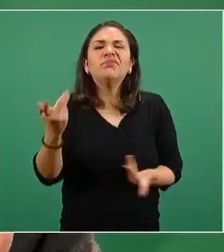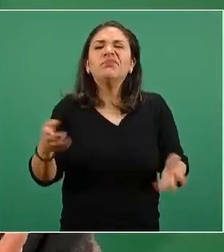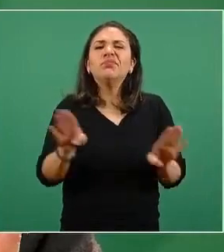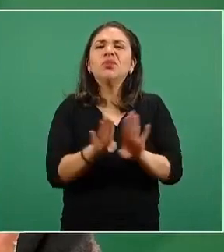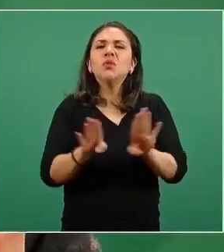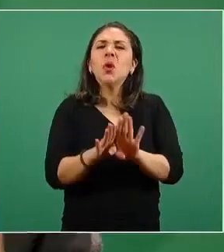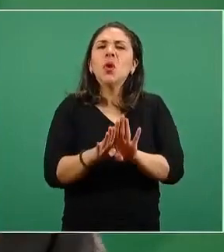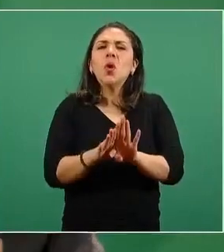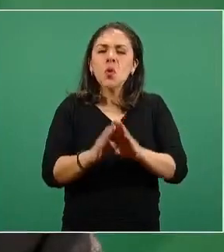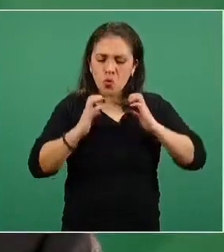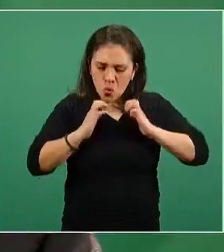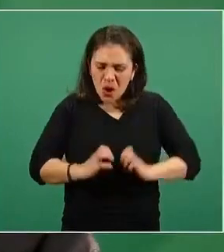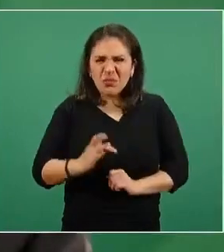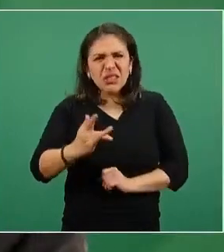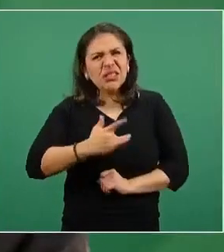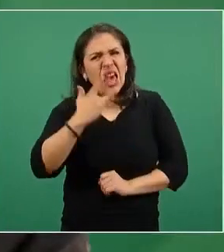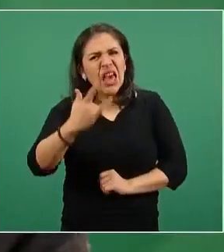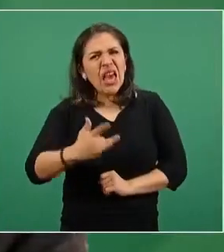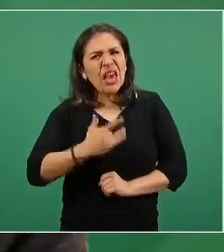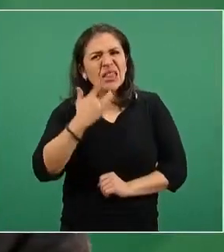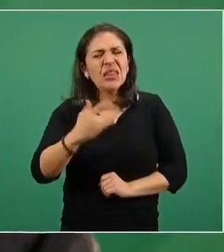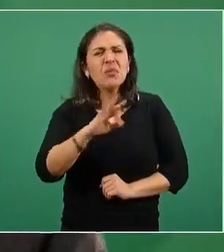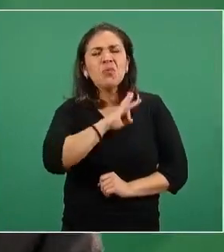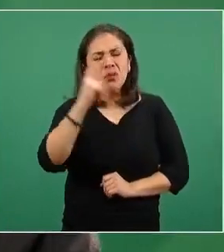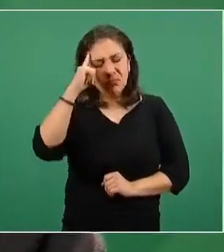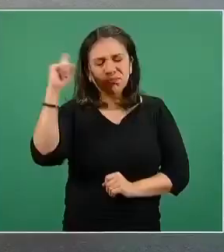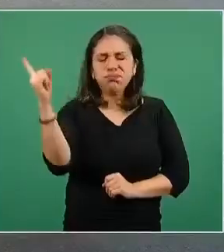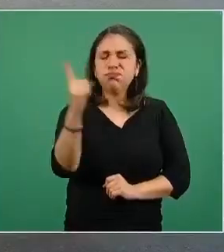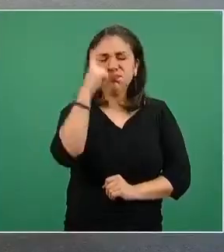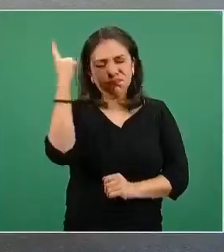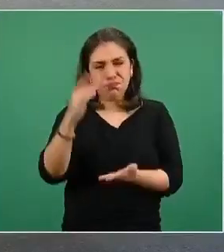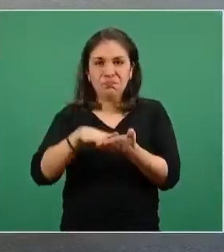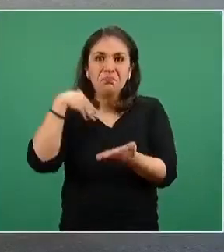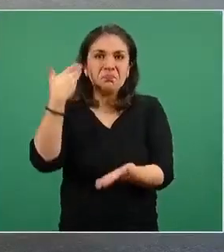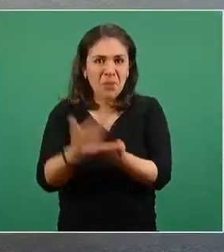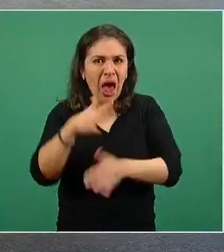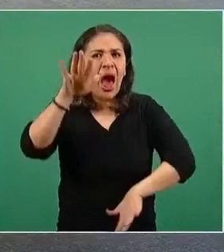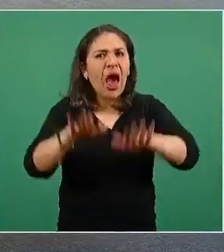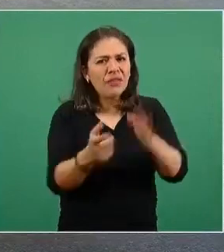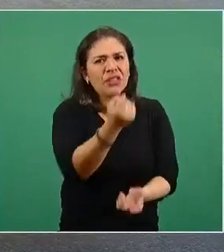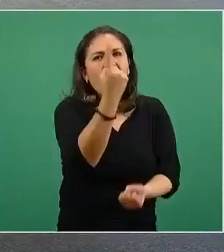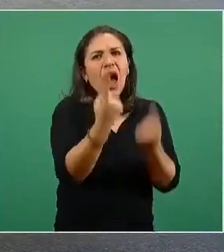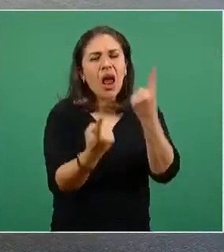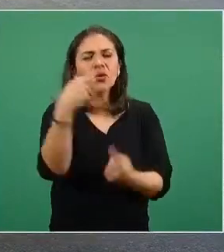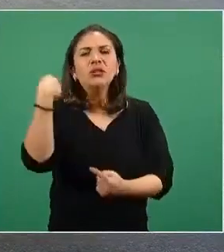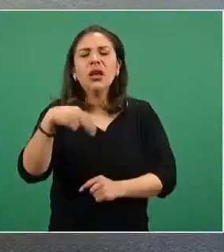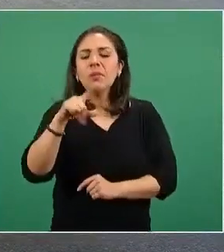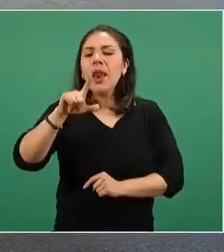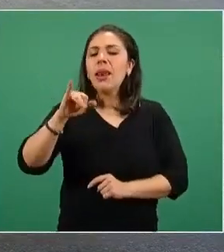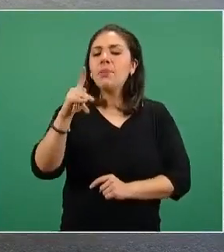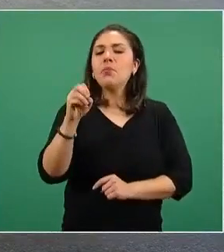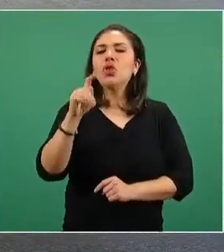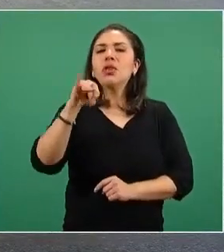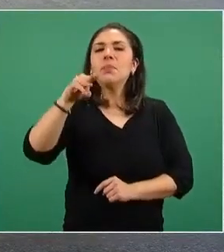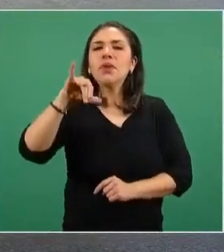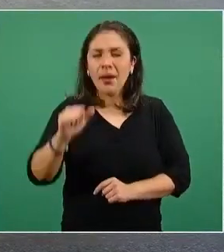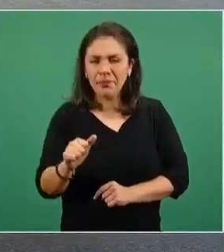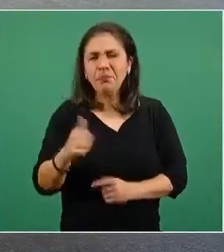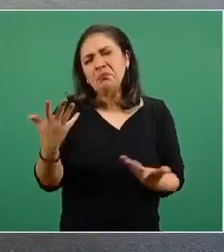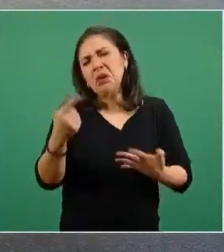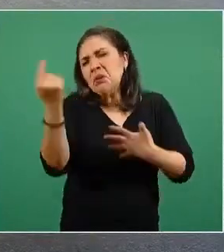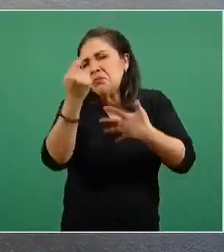de sensación de que se quieren desmayar en algunas personas ocurre. Técnicamente le llamamos lipotimia,